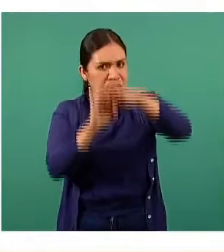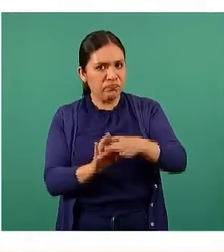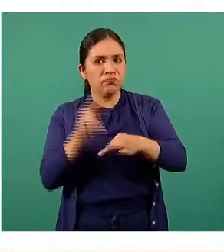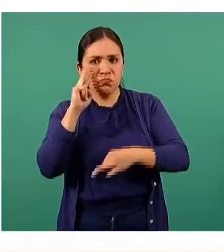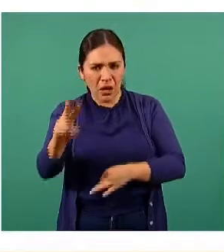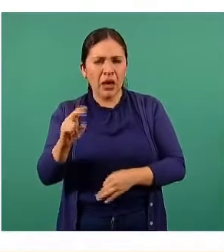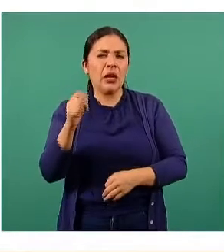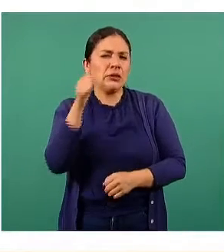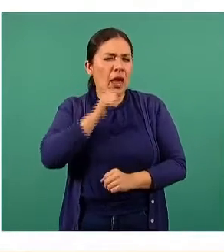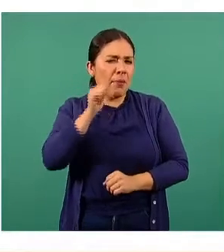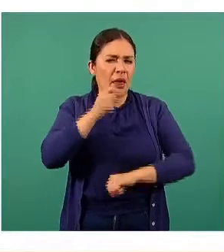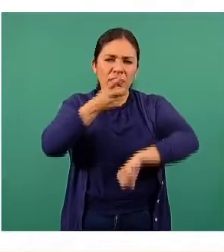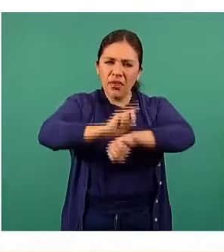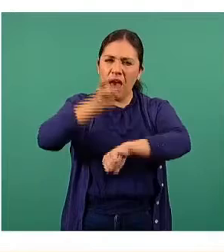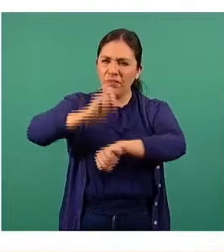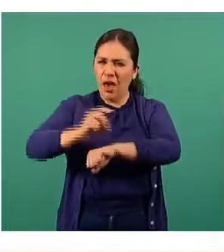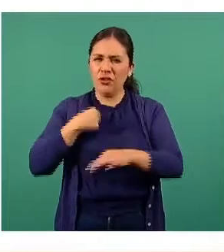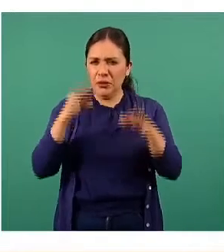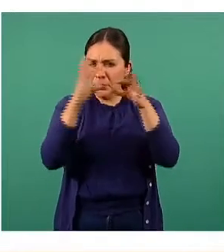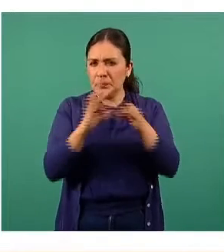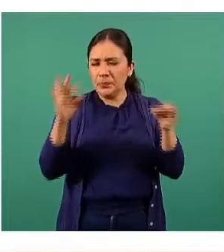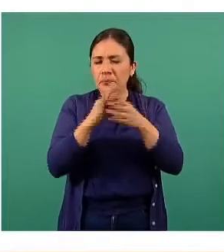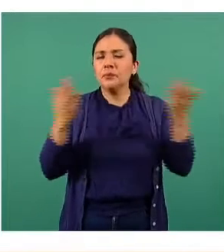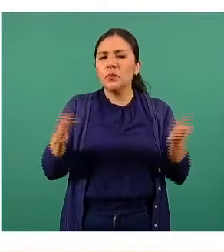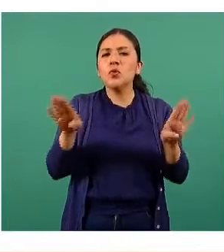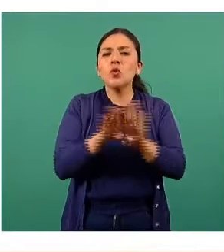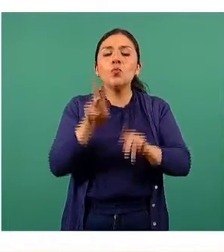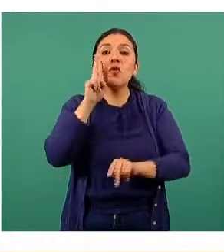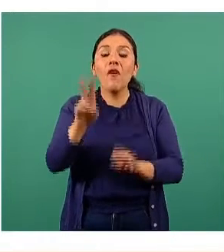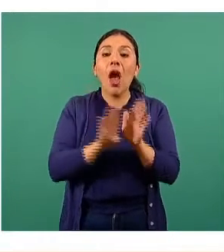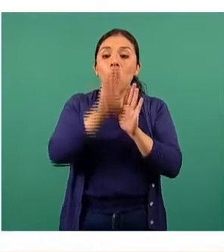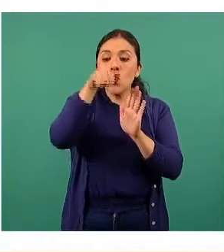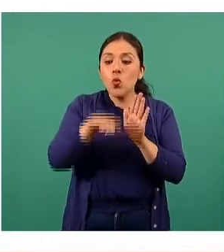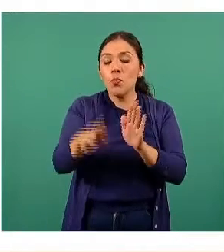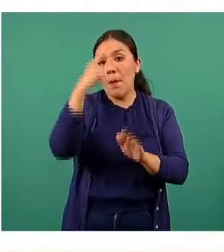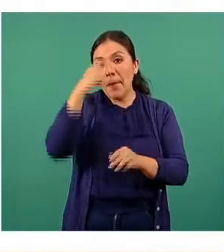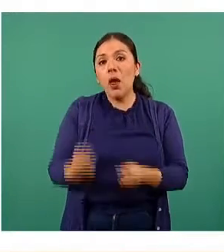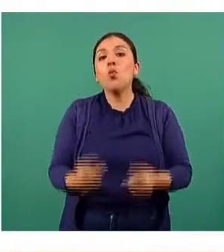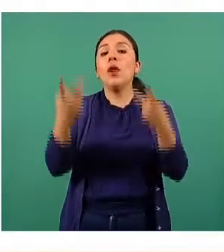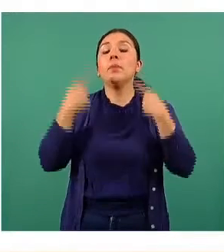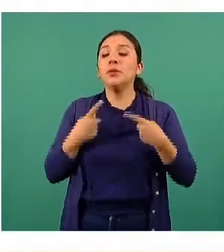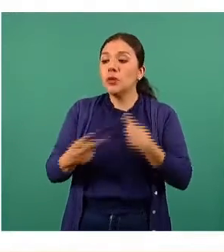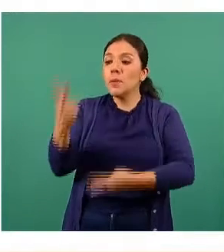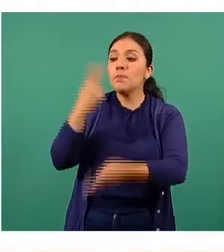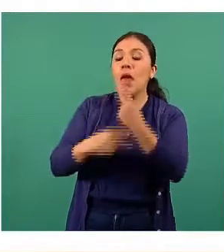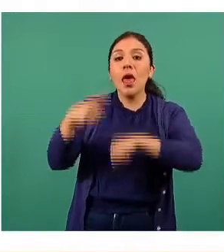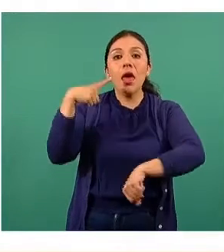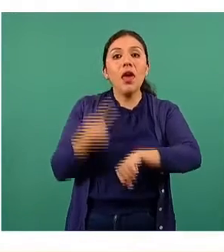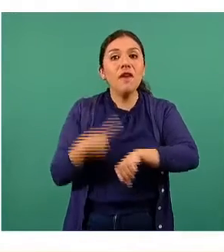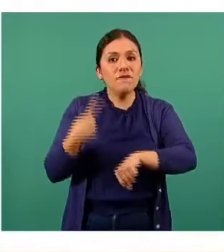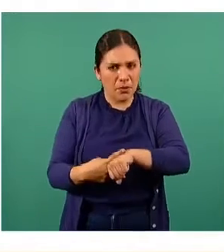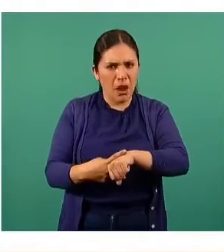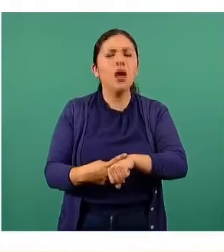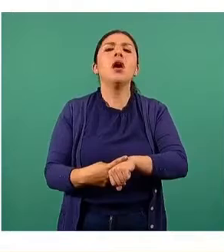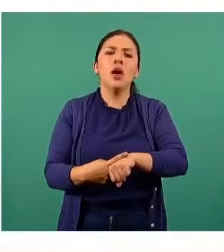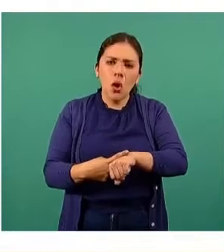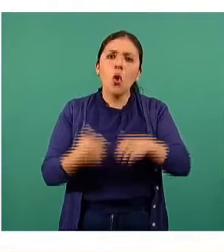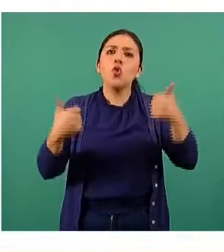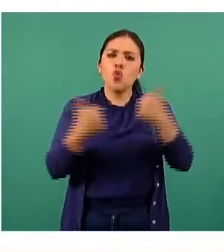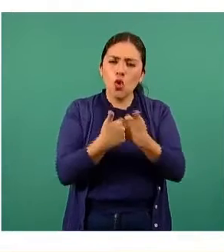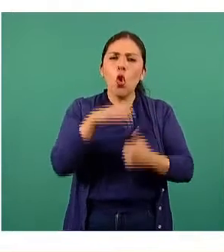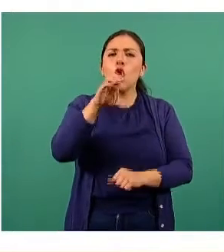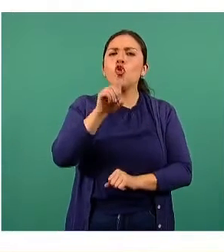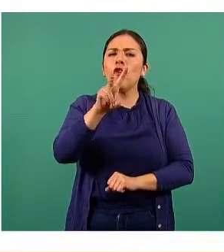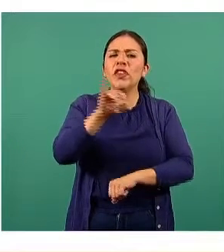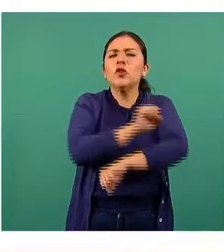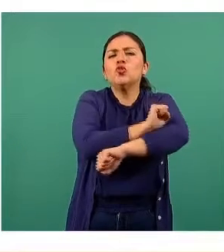estado enfatizando diariamente, con la curva de la carga de enfermedad, es decir, todos los casos, incluidos también aquellos que son COVID